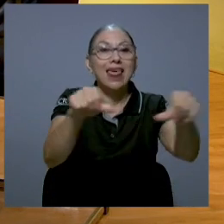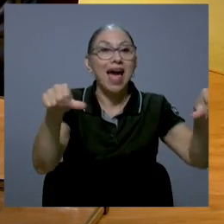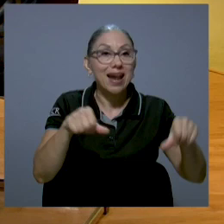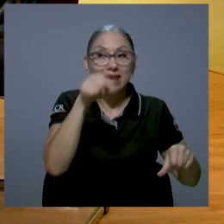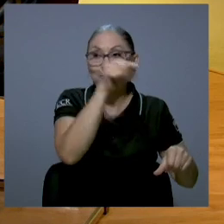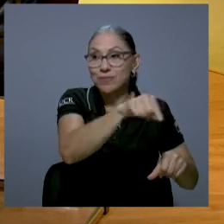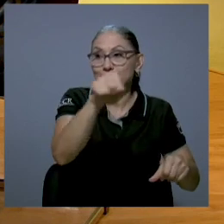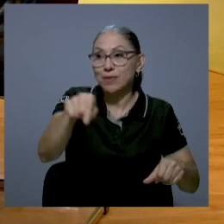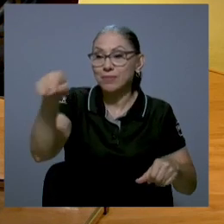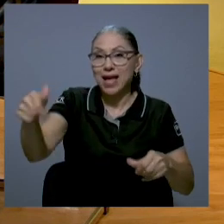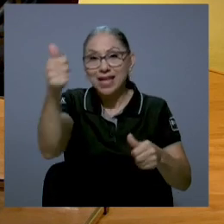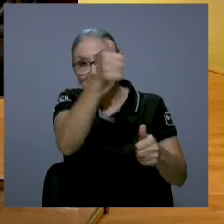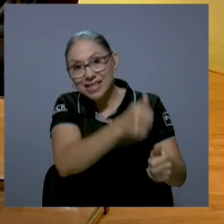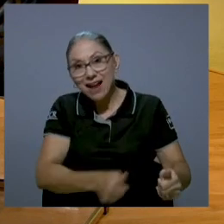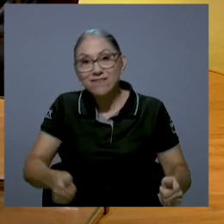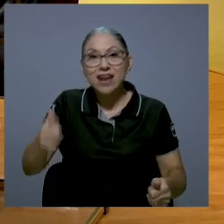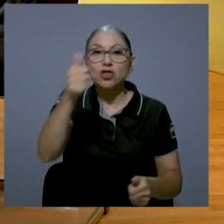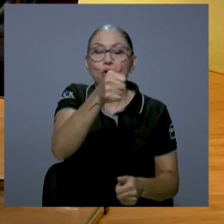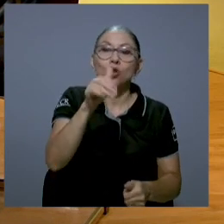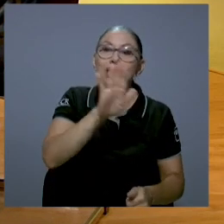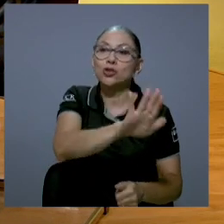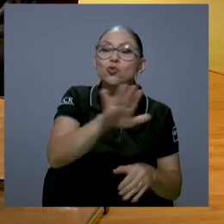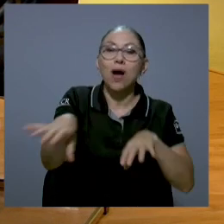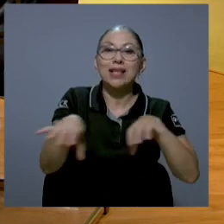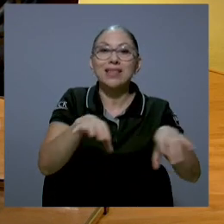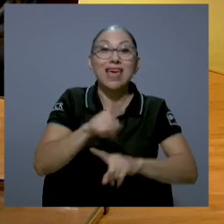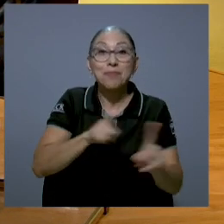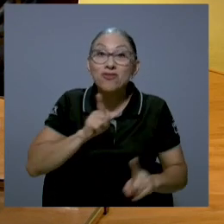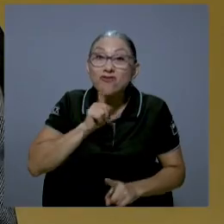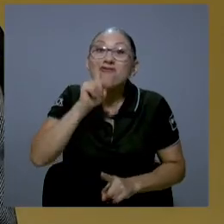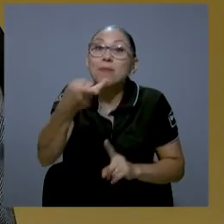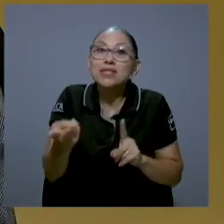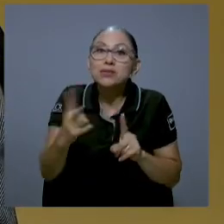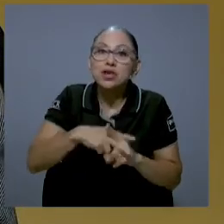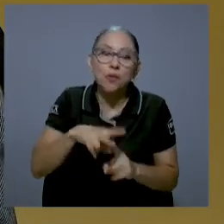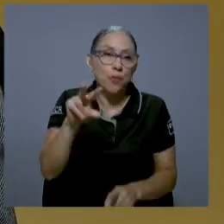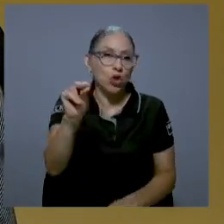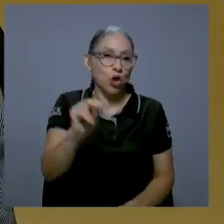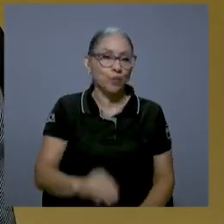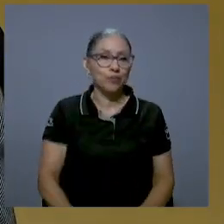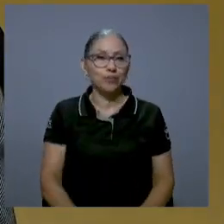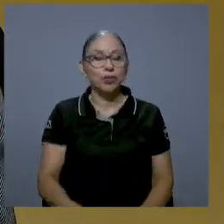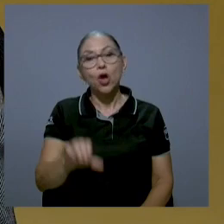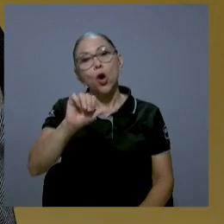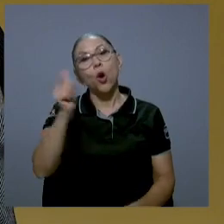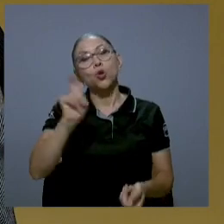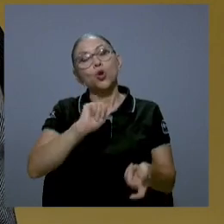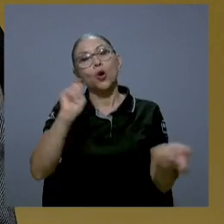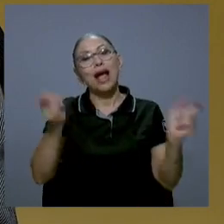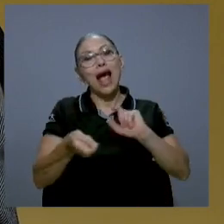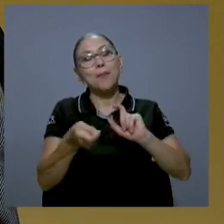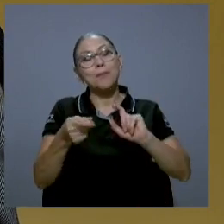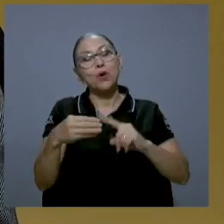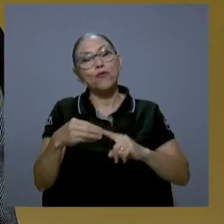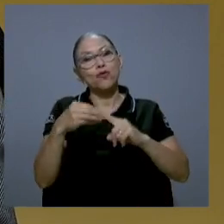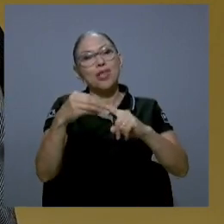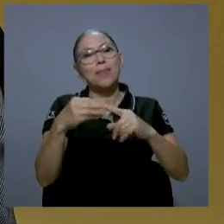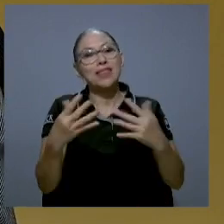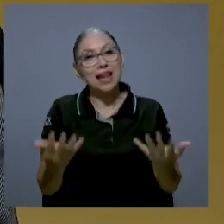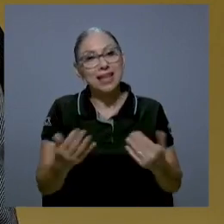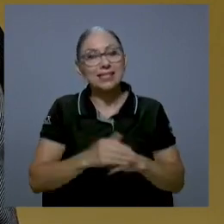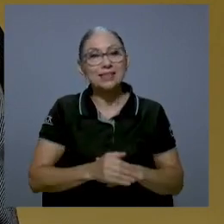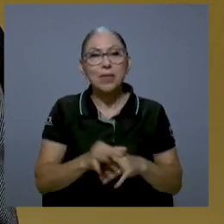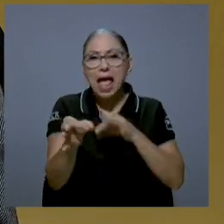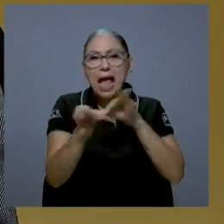rectores de cada ramo de su actividad, cosa que en la praxis no se produce. Otro cambio fundamental es clarificar